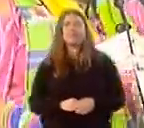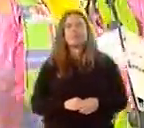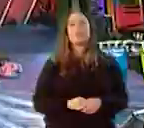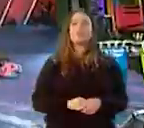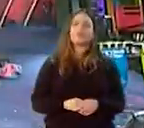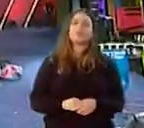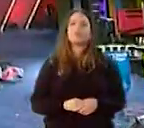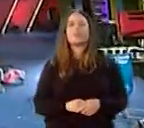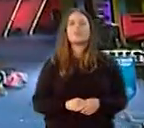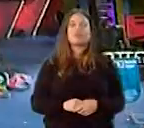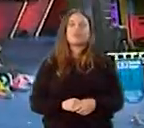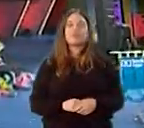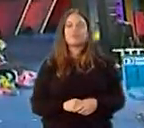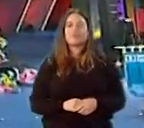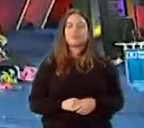kallas